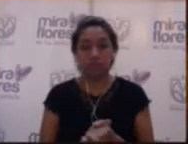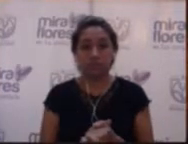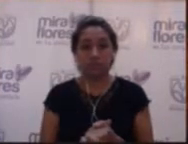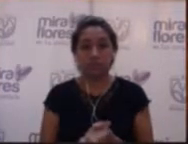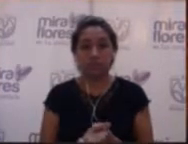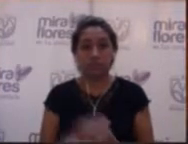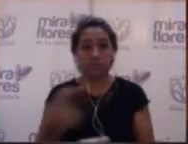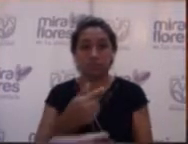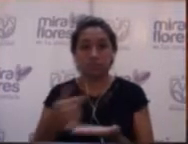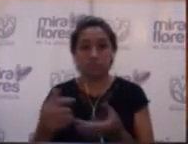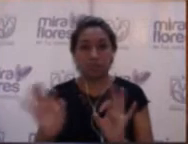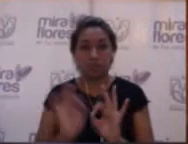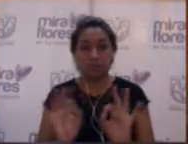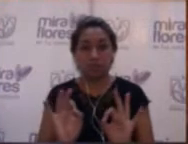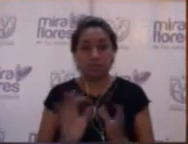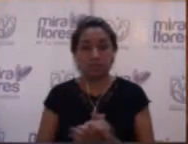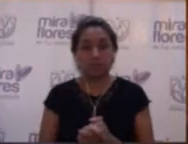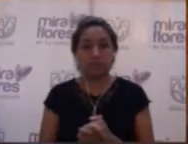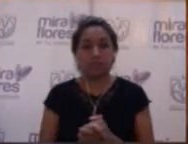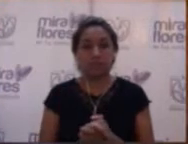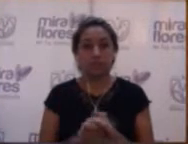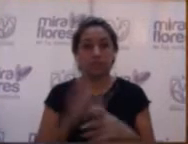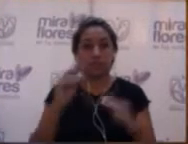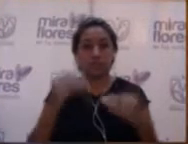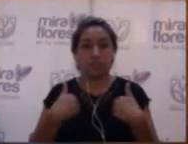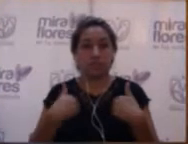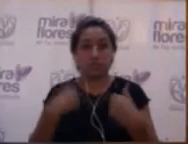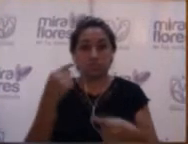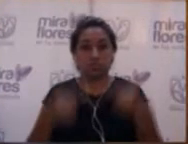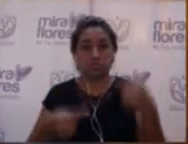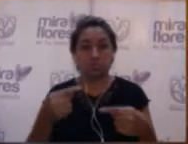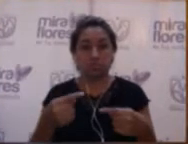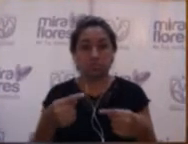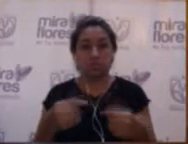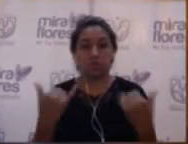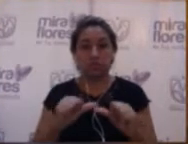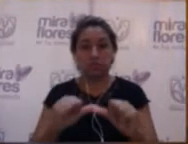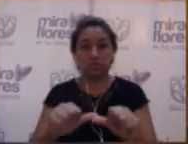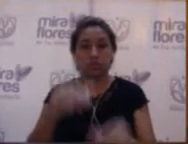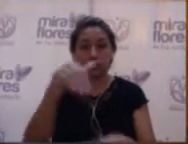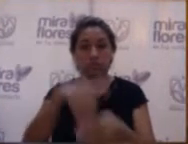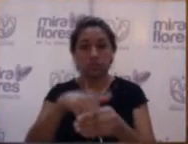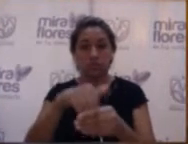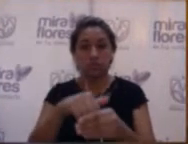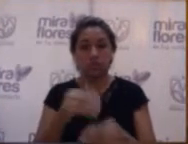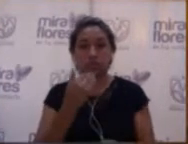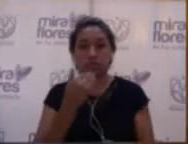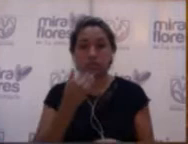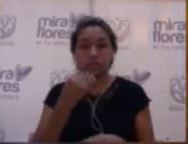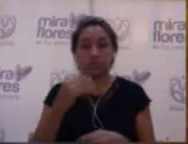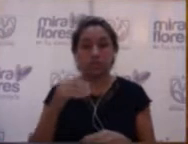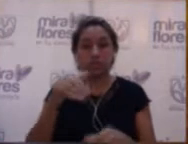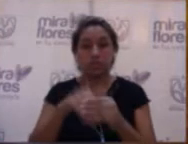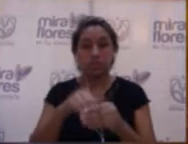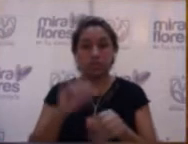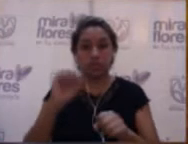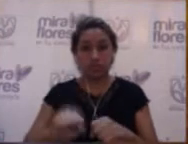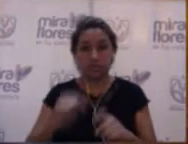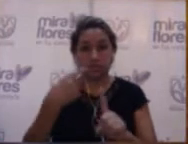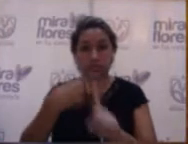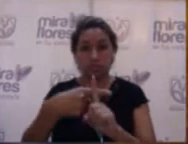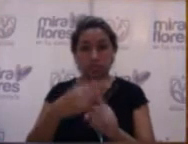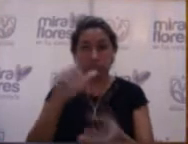Ofrezco el uso de la palabra. No tenemos debate. Procederemos al voto, entonces. Aquellos miembros del Consejo que estén a favor de aprobar